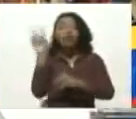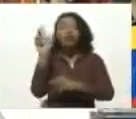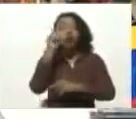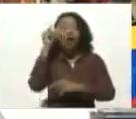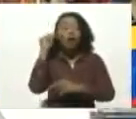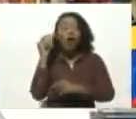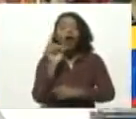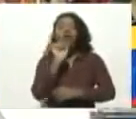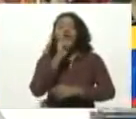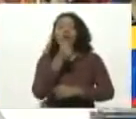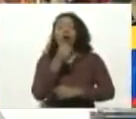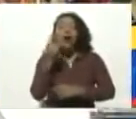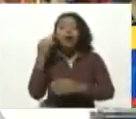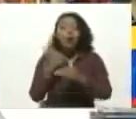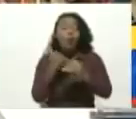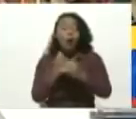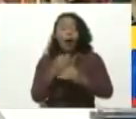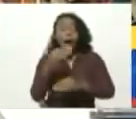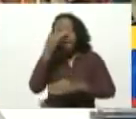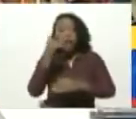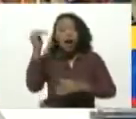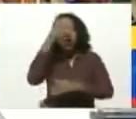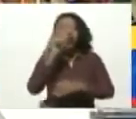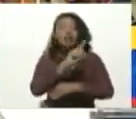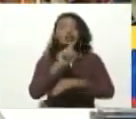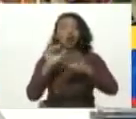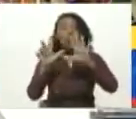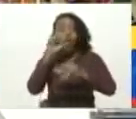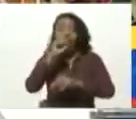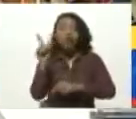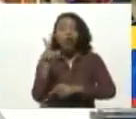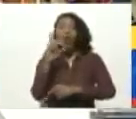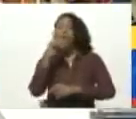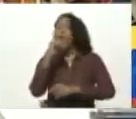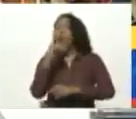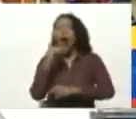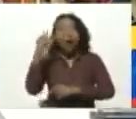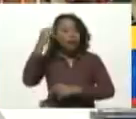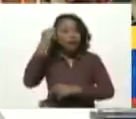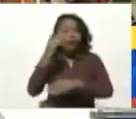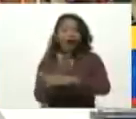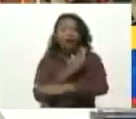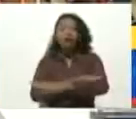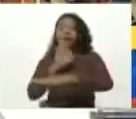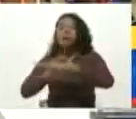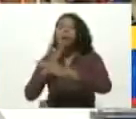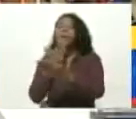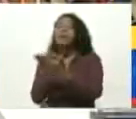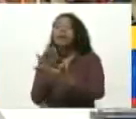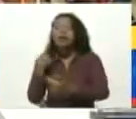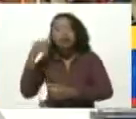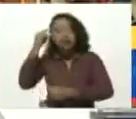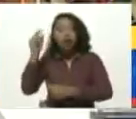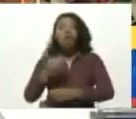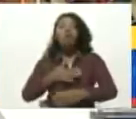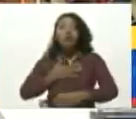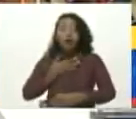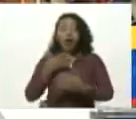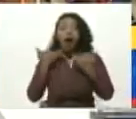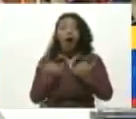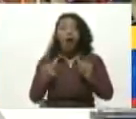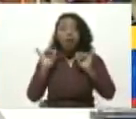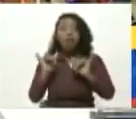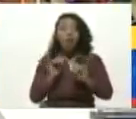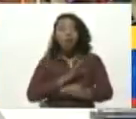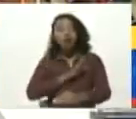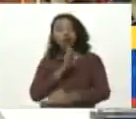mayores de 18 años. No hay cita previa pueden ir a vacunarse ahora mismo.